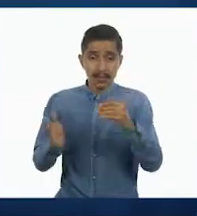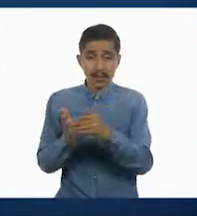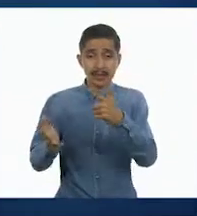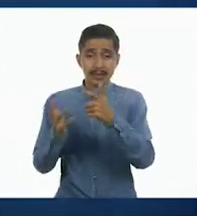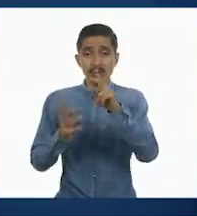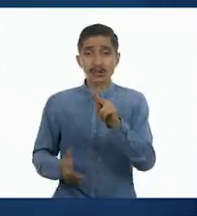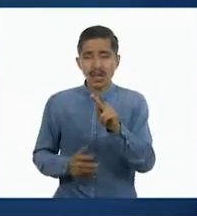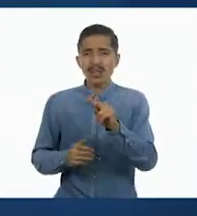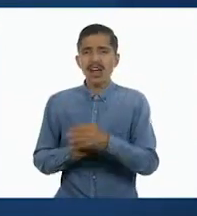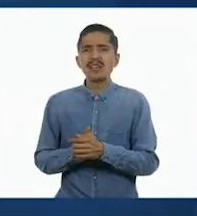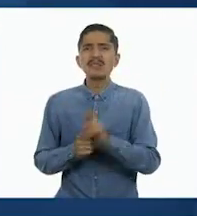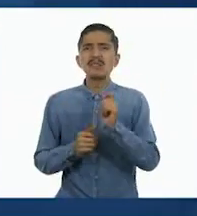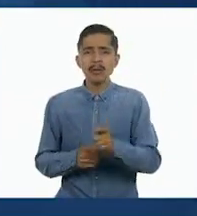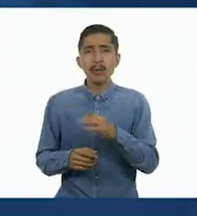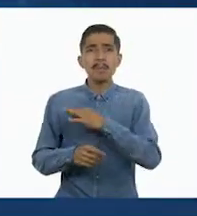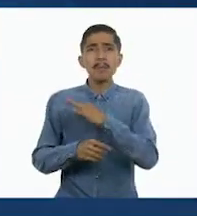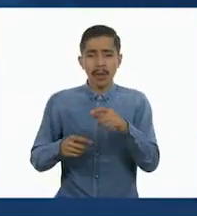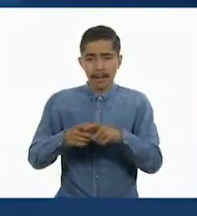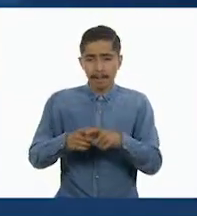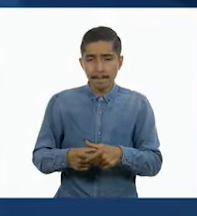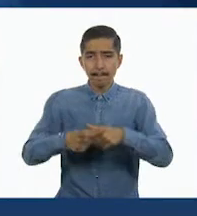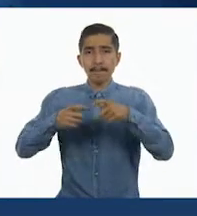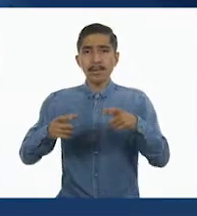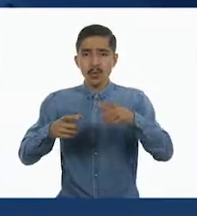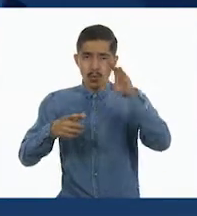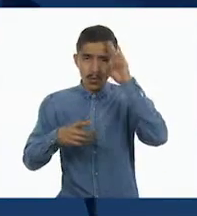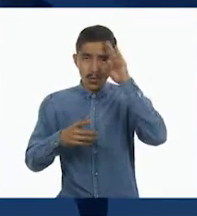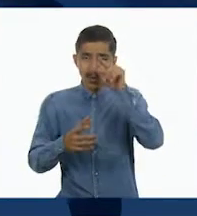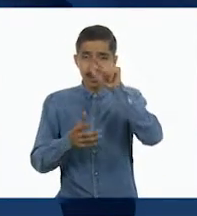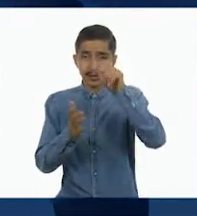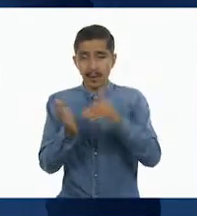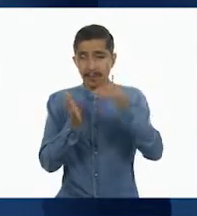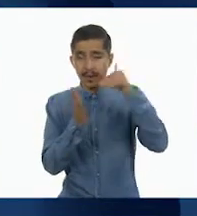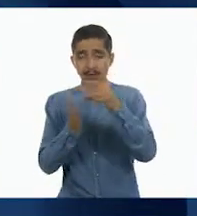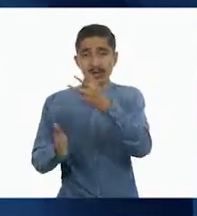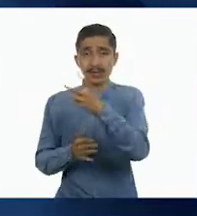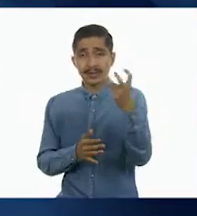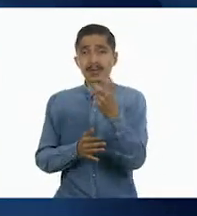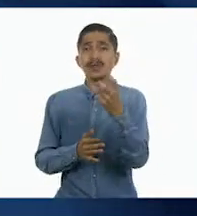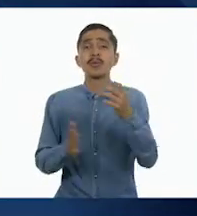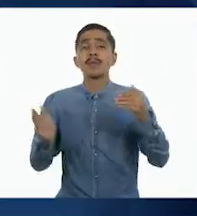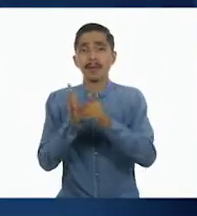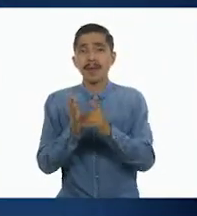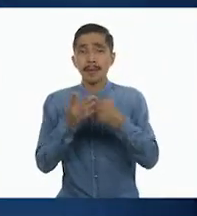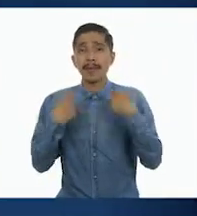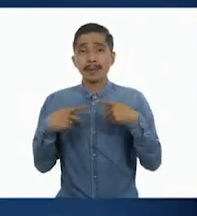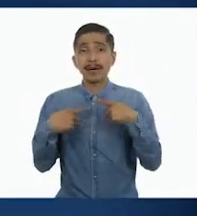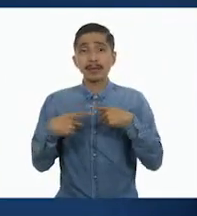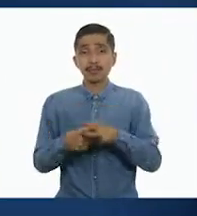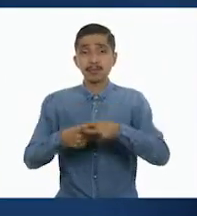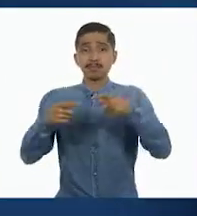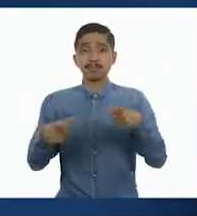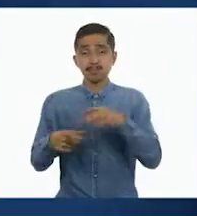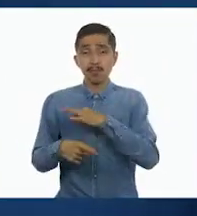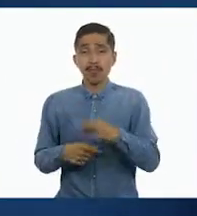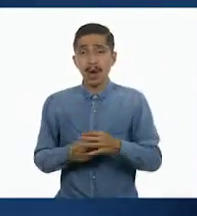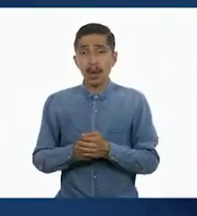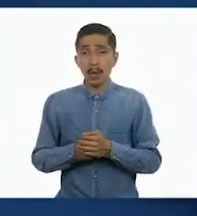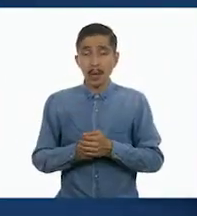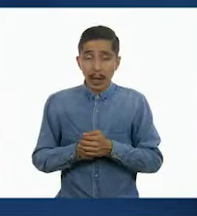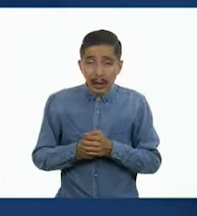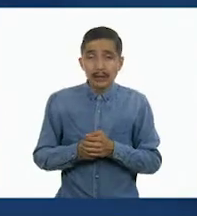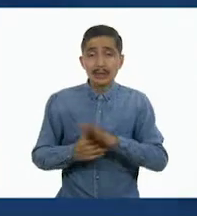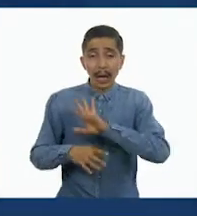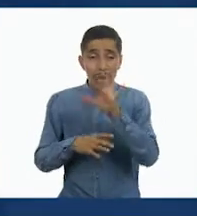14.334.780, pues hubiera alcanzado aproximadamente los 17.300.000 habitantes. O sea, que hubiera